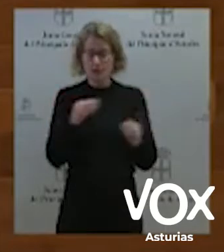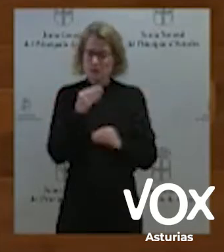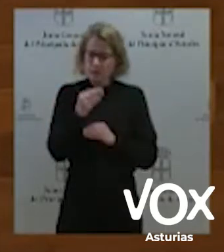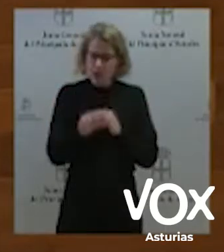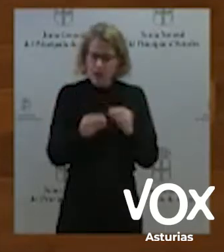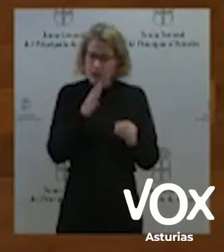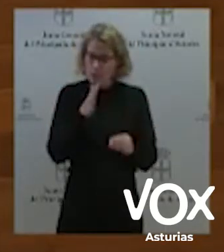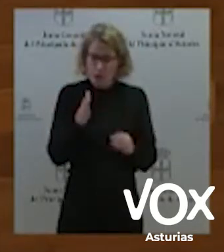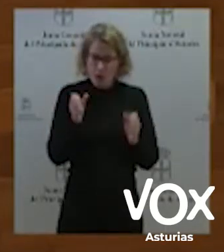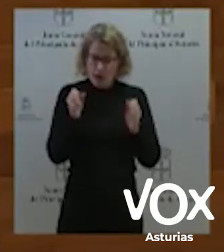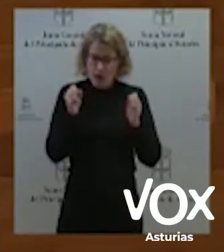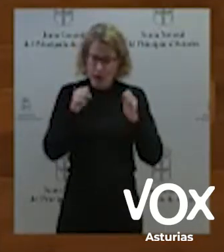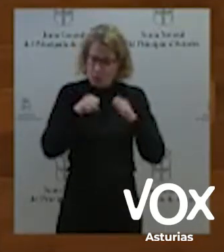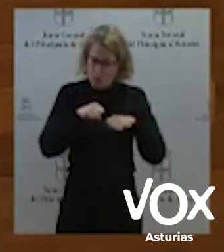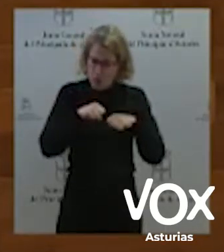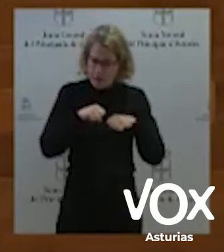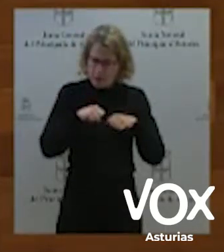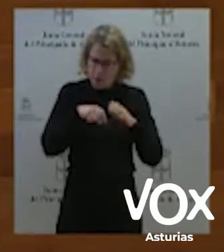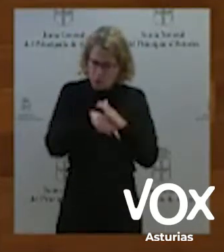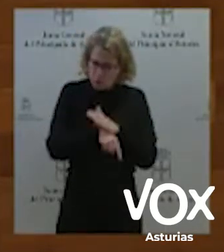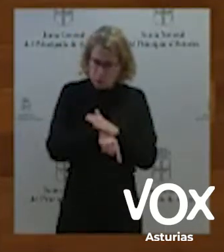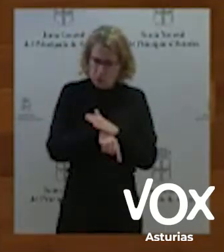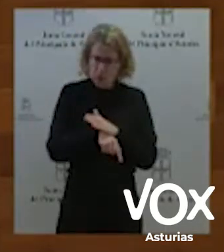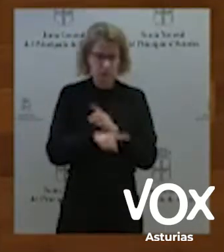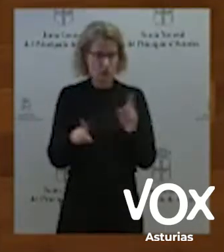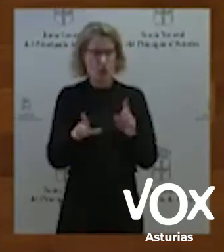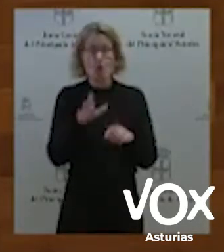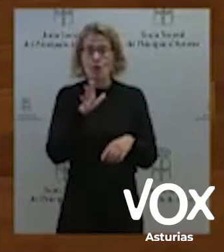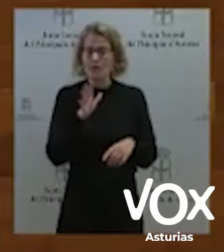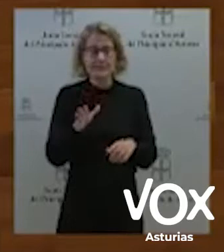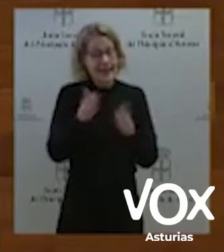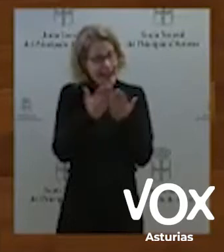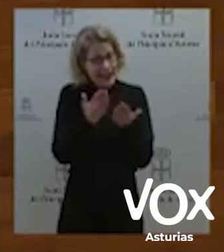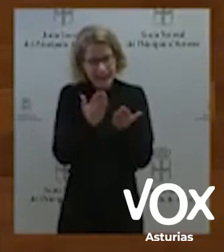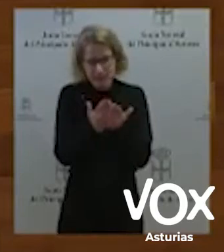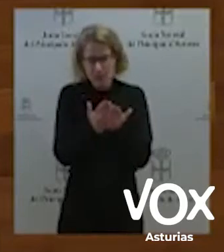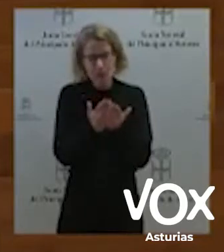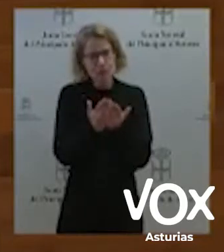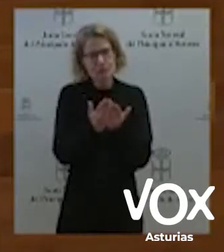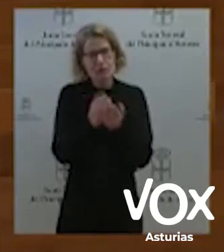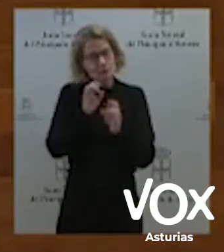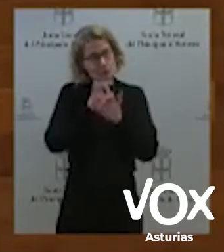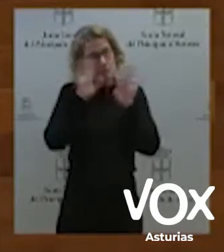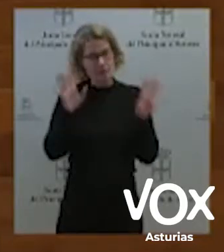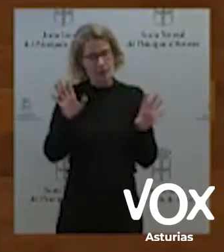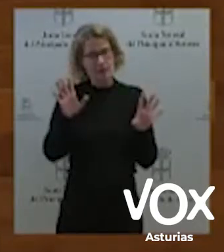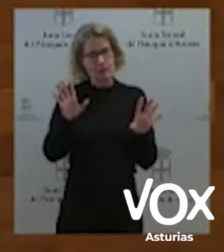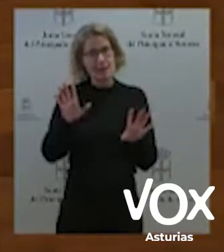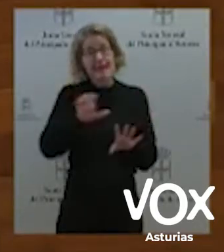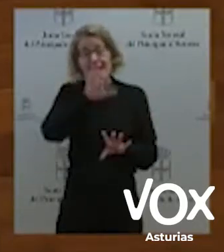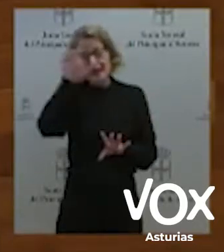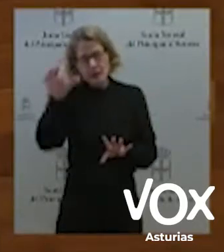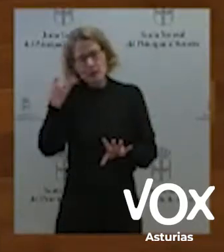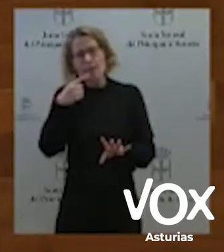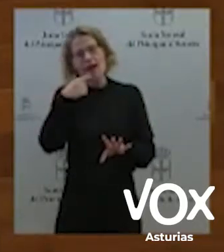son evidentes. Europa ya nos avisaba al respecto de esta situación, exigiendo una actuación en 31 tramos de los ríos asturianos con